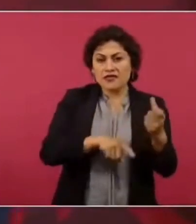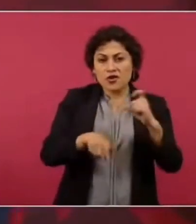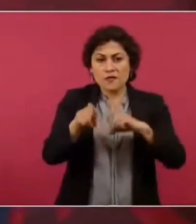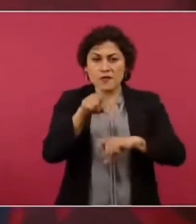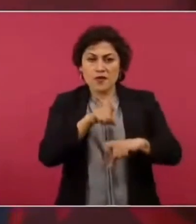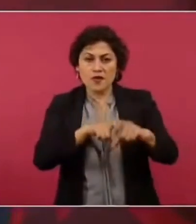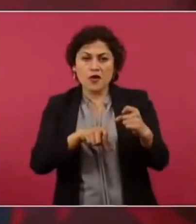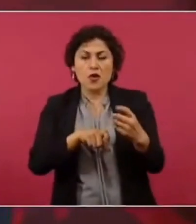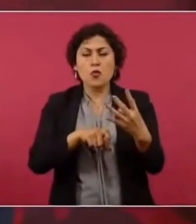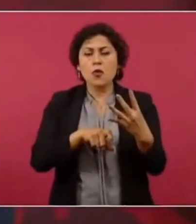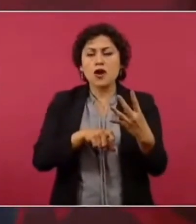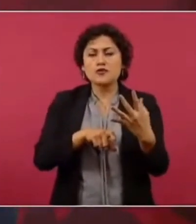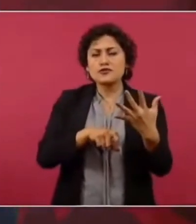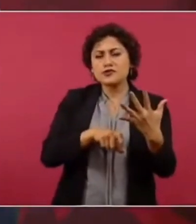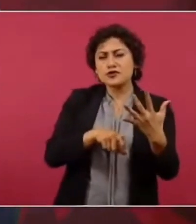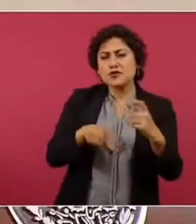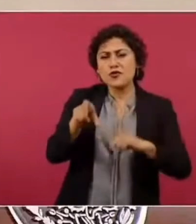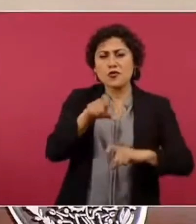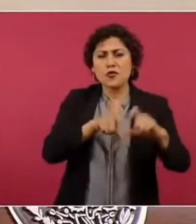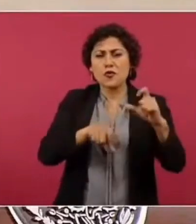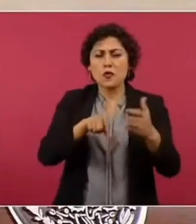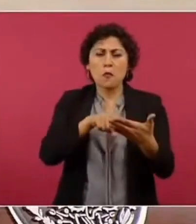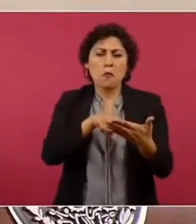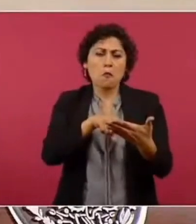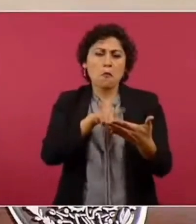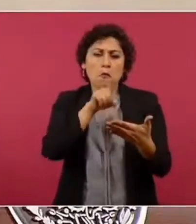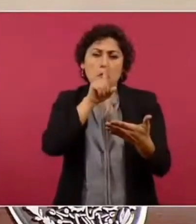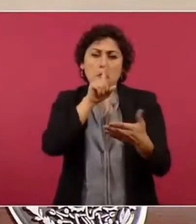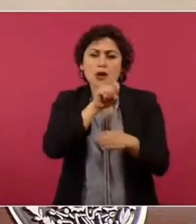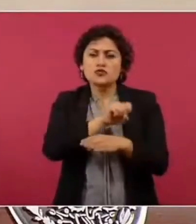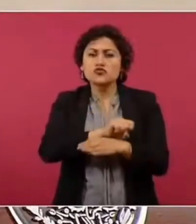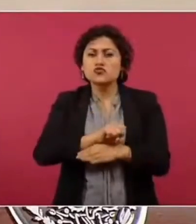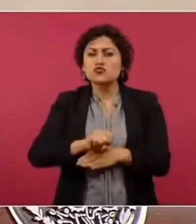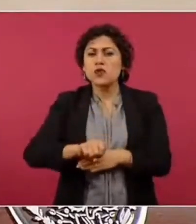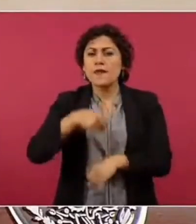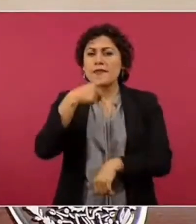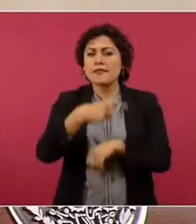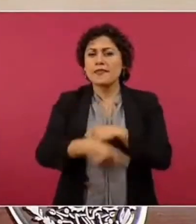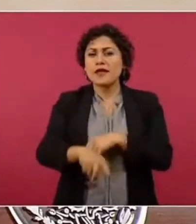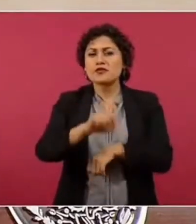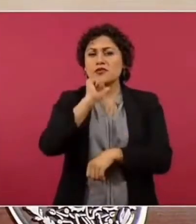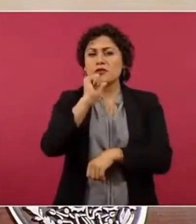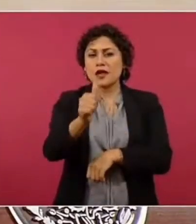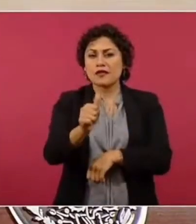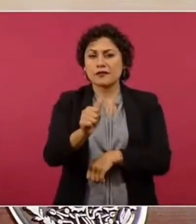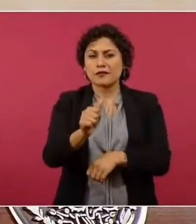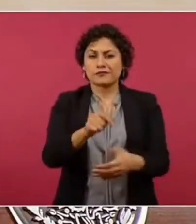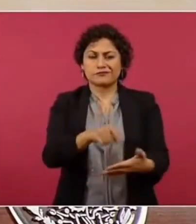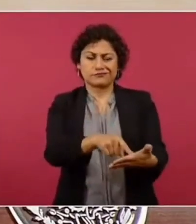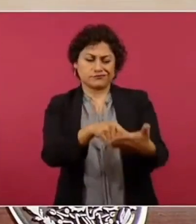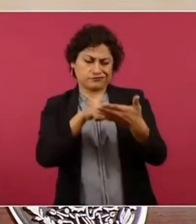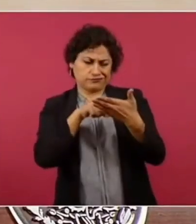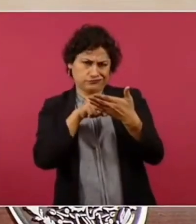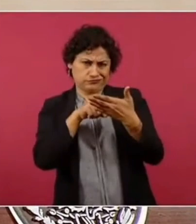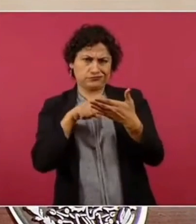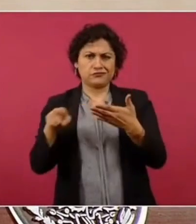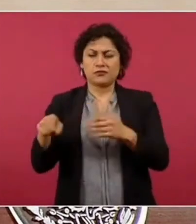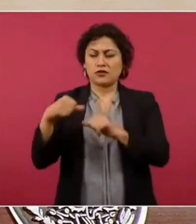o 5 sustancias inofensivas. Hicimos un estudio, la